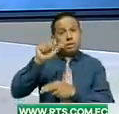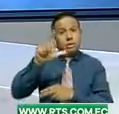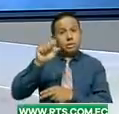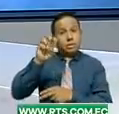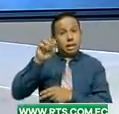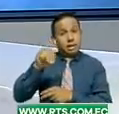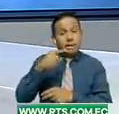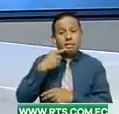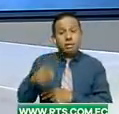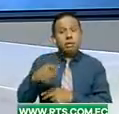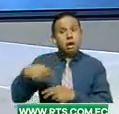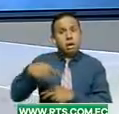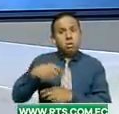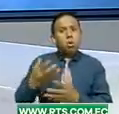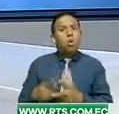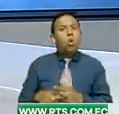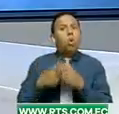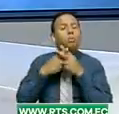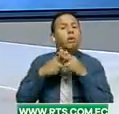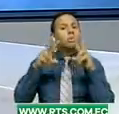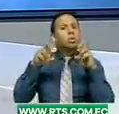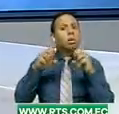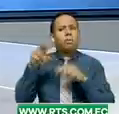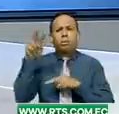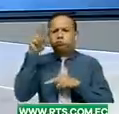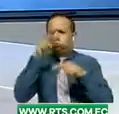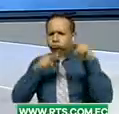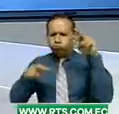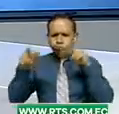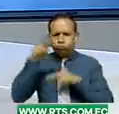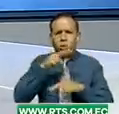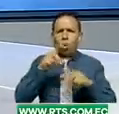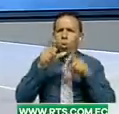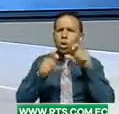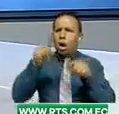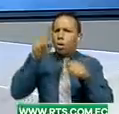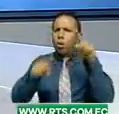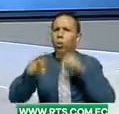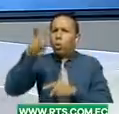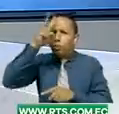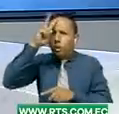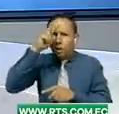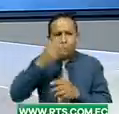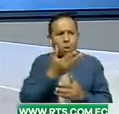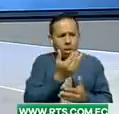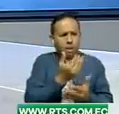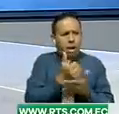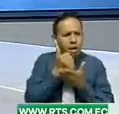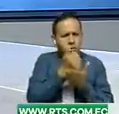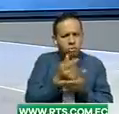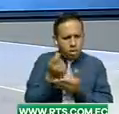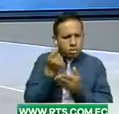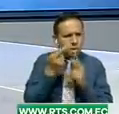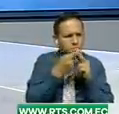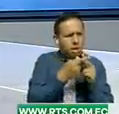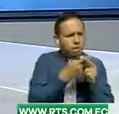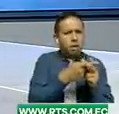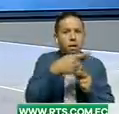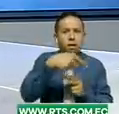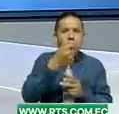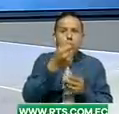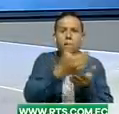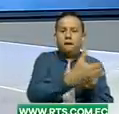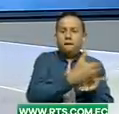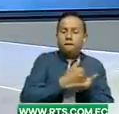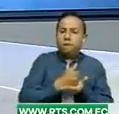una campaña antifraude para erradicar a los tramitadores mientras definen la flexibilización de los requisitos para acceder a los